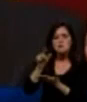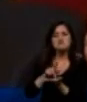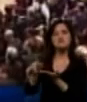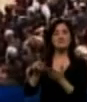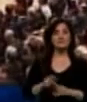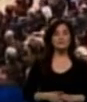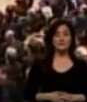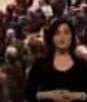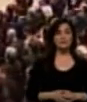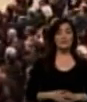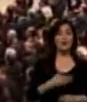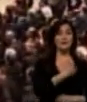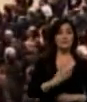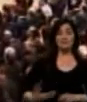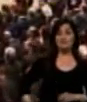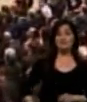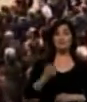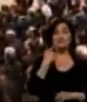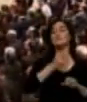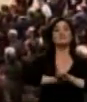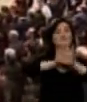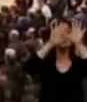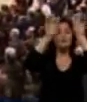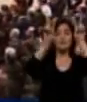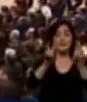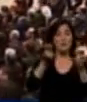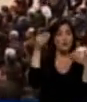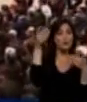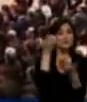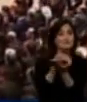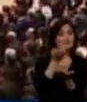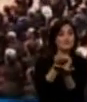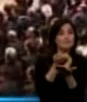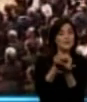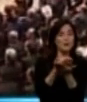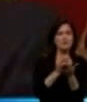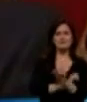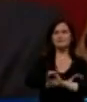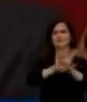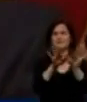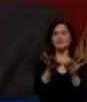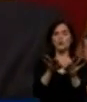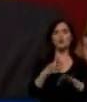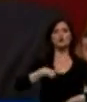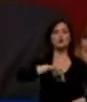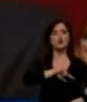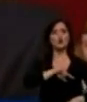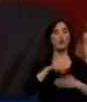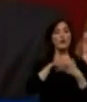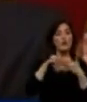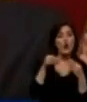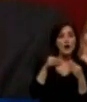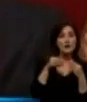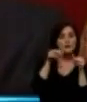pago. El nuevo mandatario quiso ser claro y en política económica no dejó espacio para fantasmas. Vamos a sostener